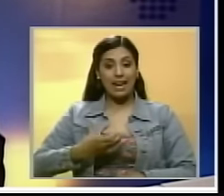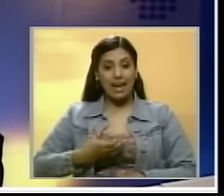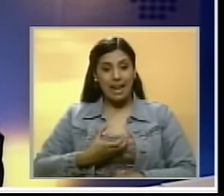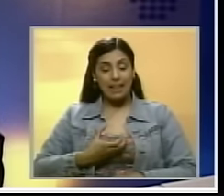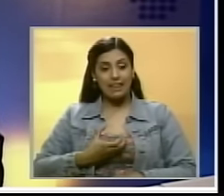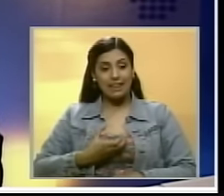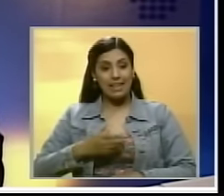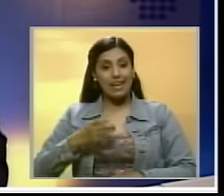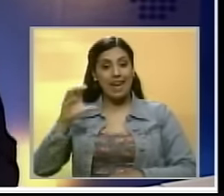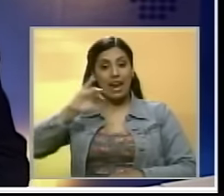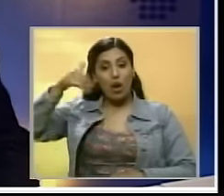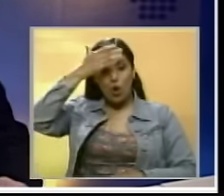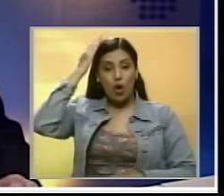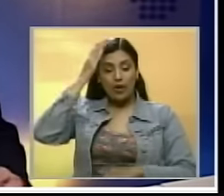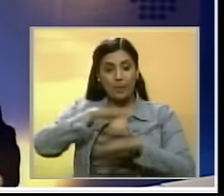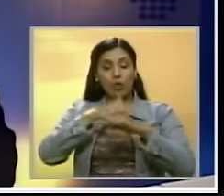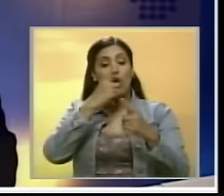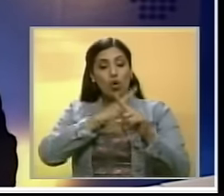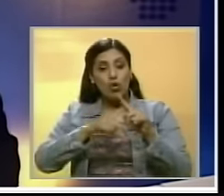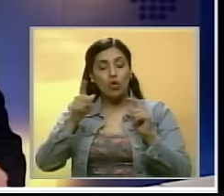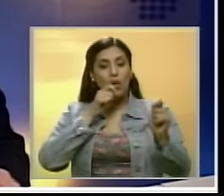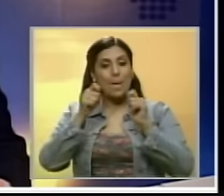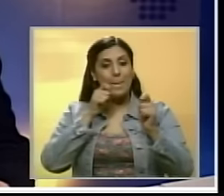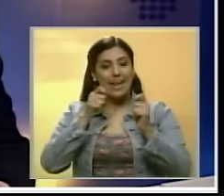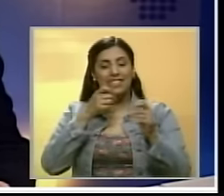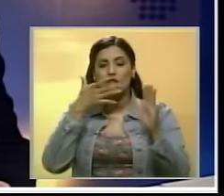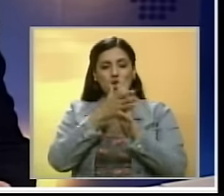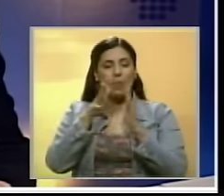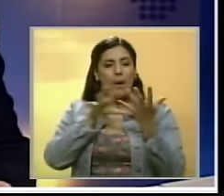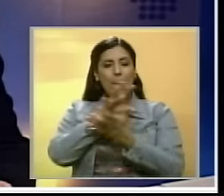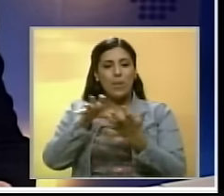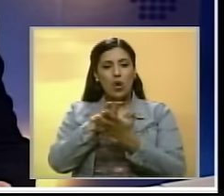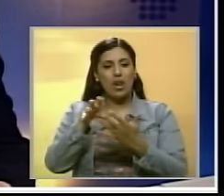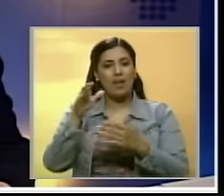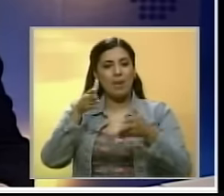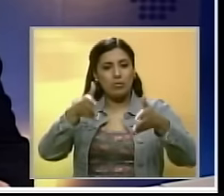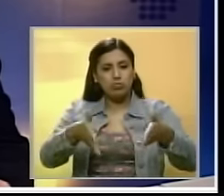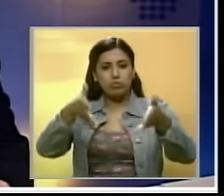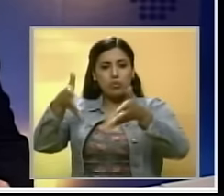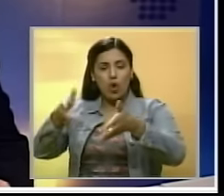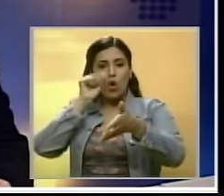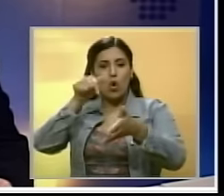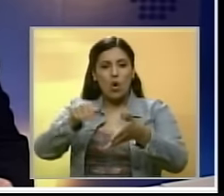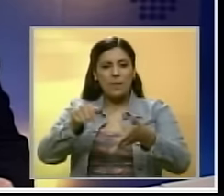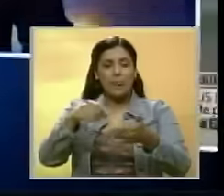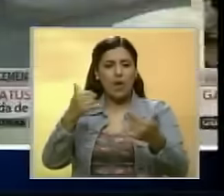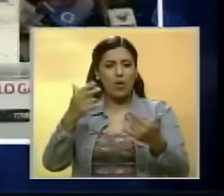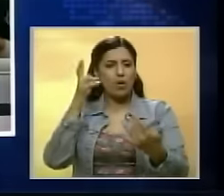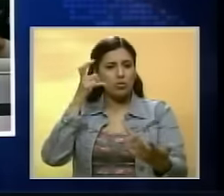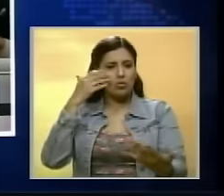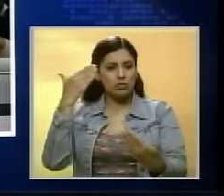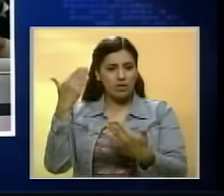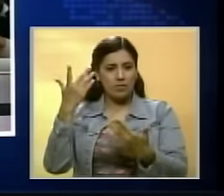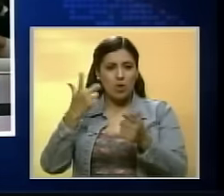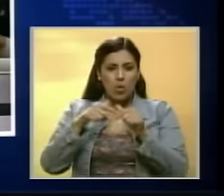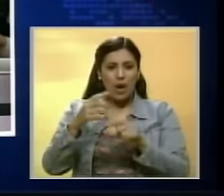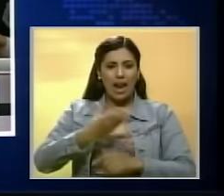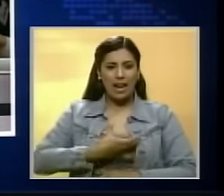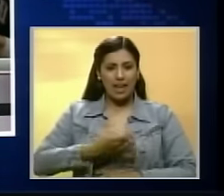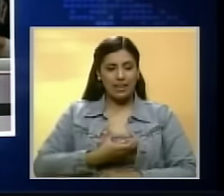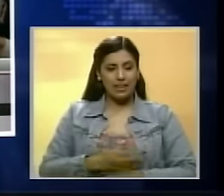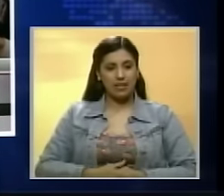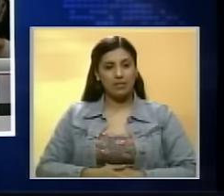Fredy Ñáñez ministro de cultura ofrecen rueda de prensa sobre la situación de la tumba de Rómulo Gallegos vamos entonces al la alcaldía de